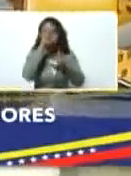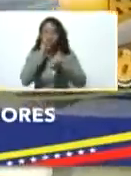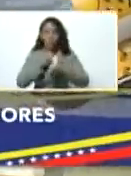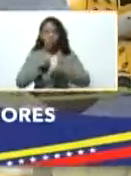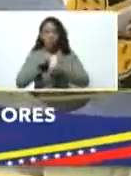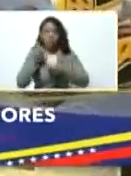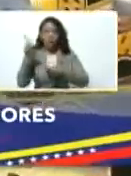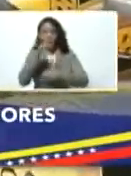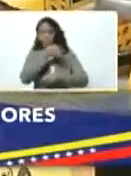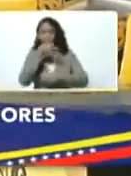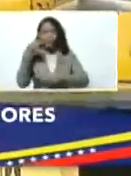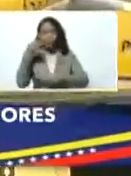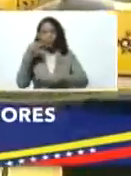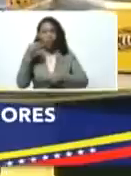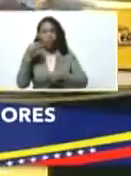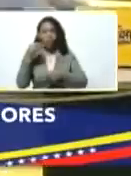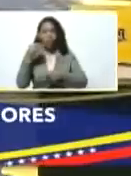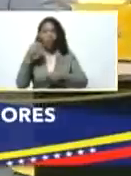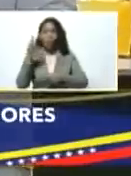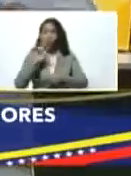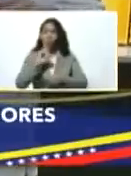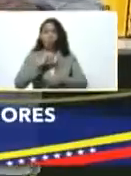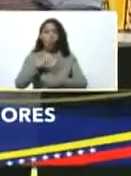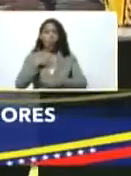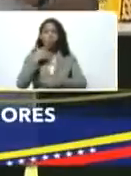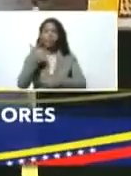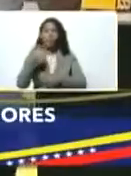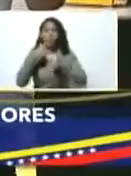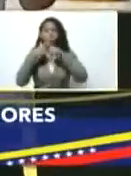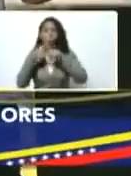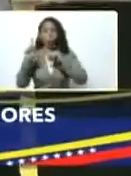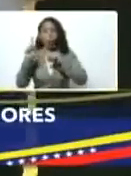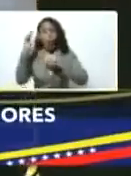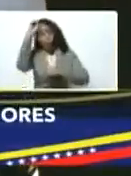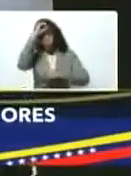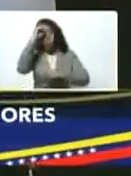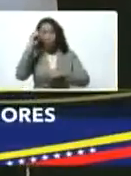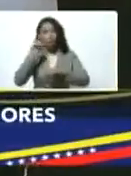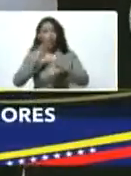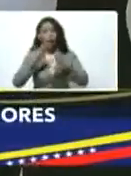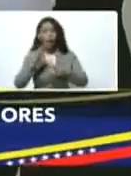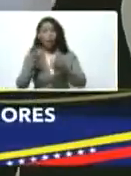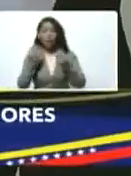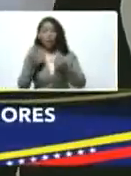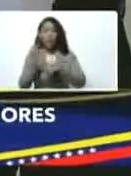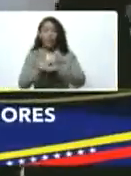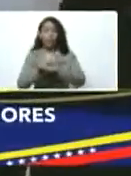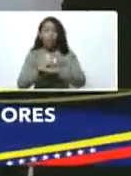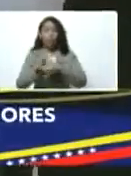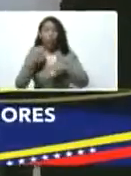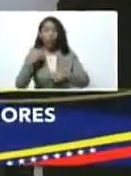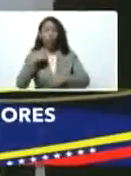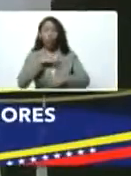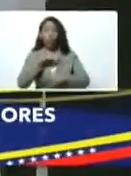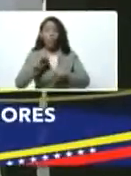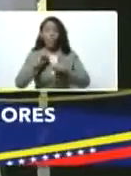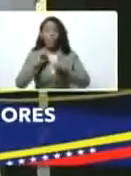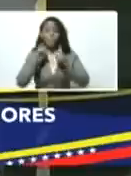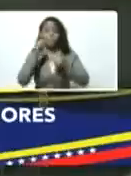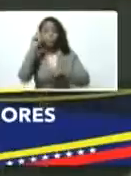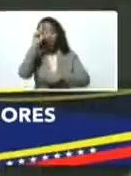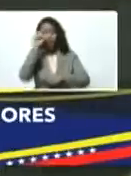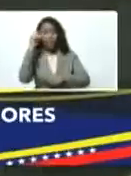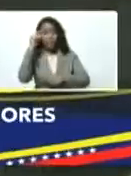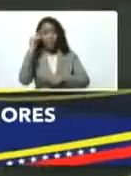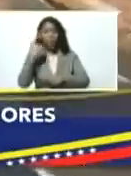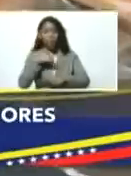sido perfecto. O sea, no podemos decir otra opinión, ya que fue muy rápido. Fue algo que empezamos un día y en una semana